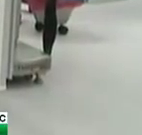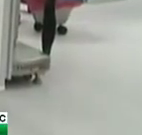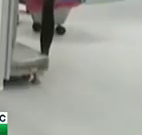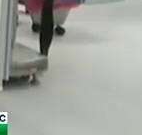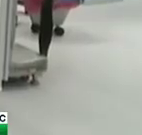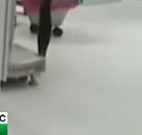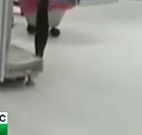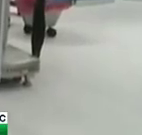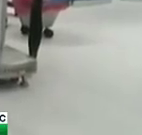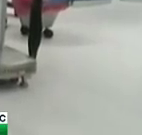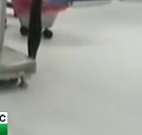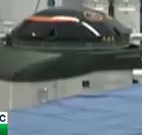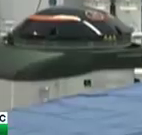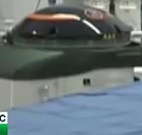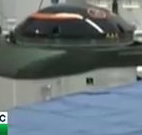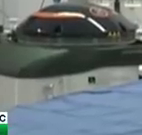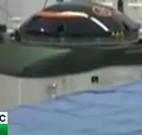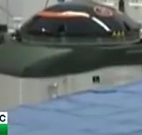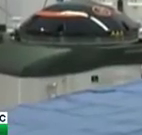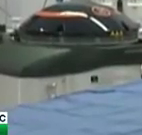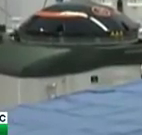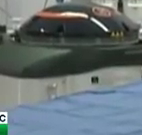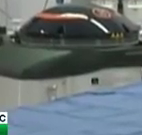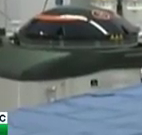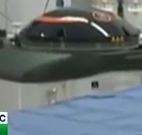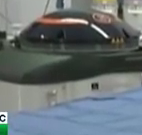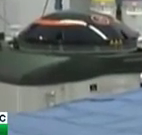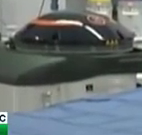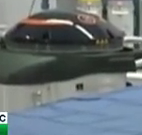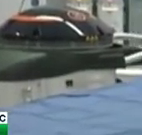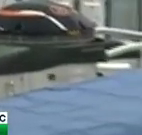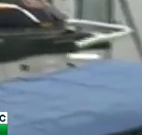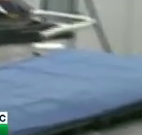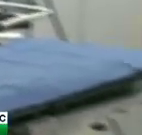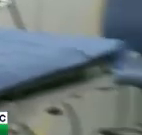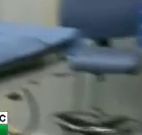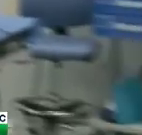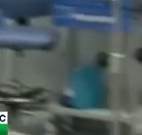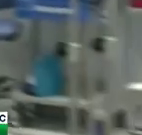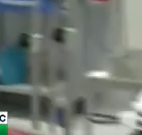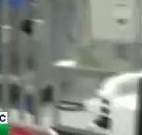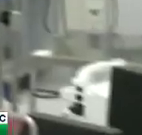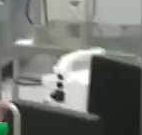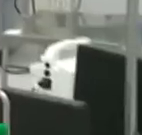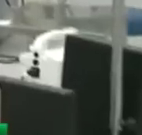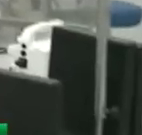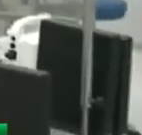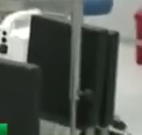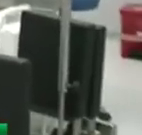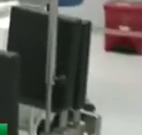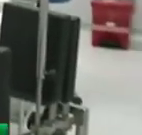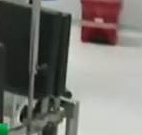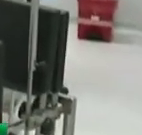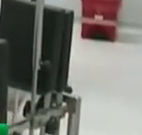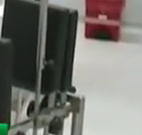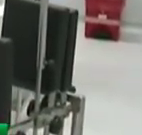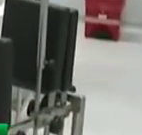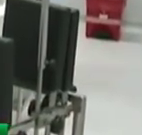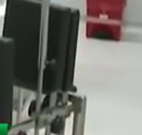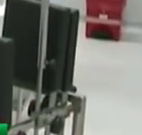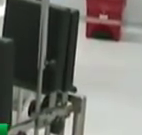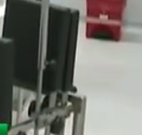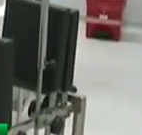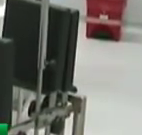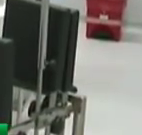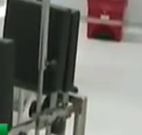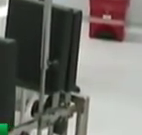del país ya son reforzados con más insumos médicos. Tanto el ministro de Salud como el presidente del IES, Paul Granda, detallaron